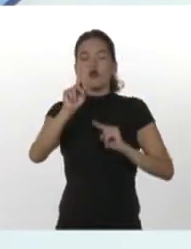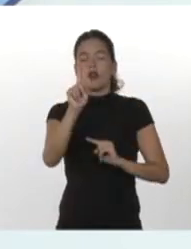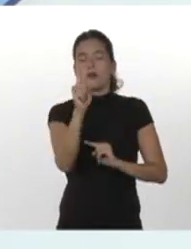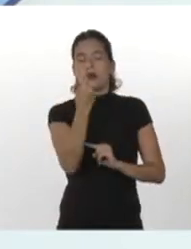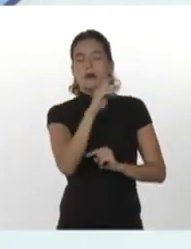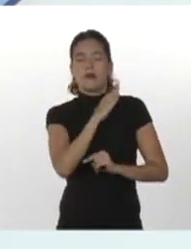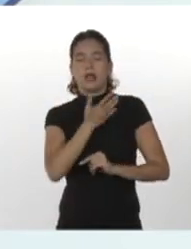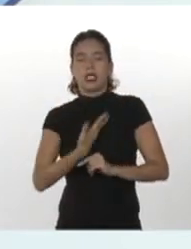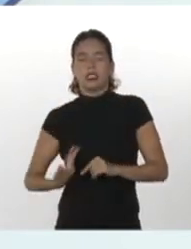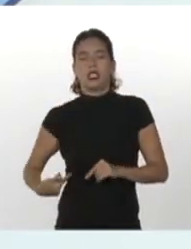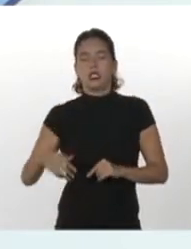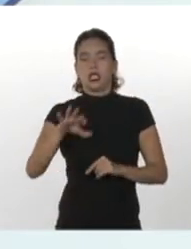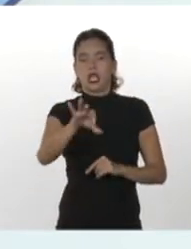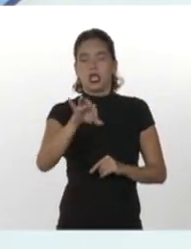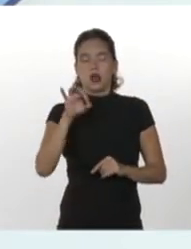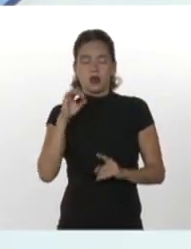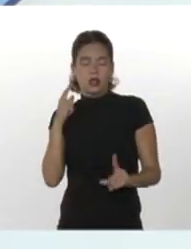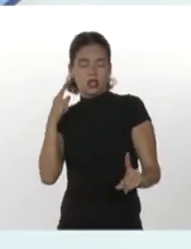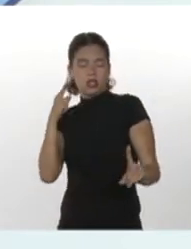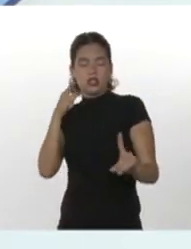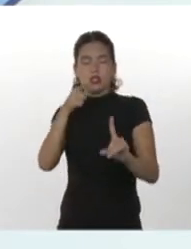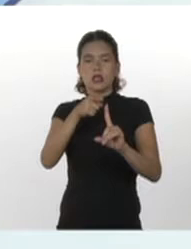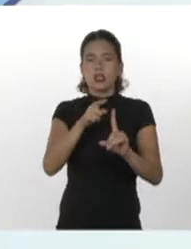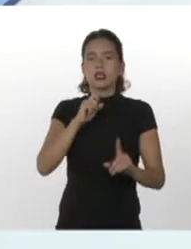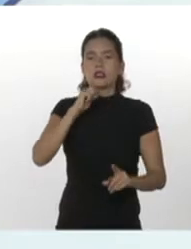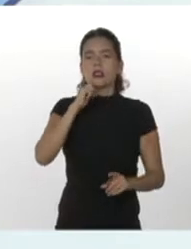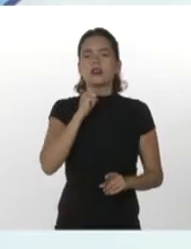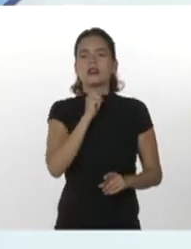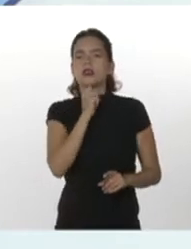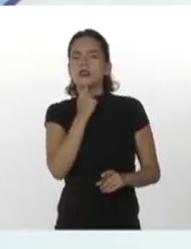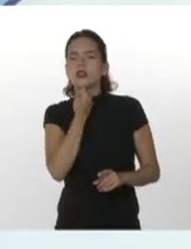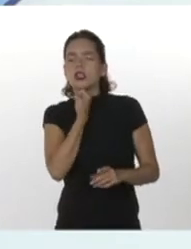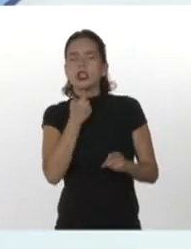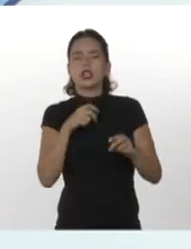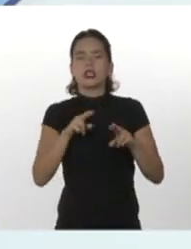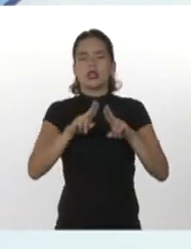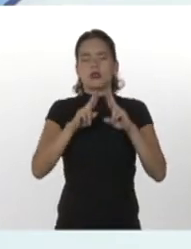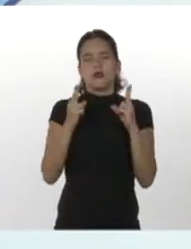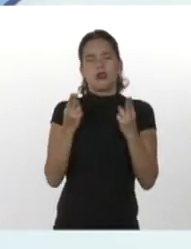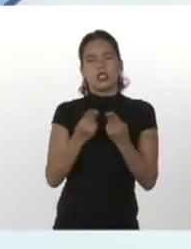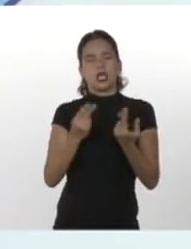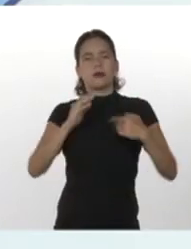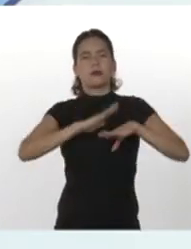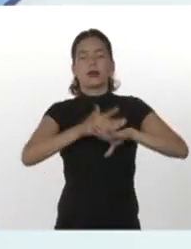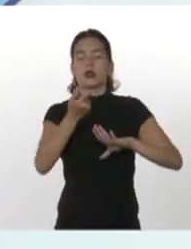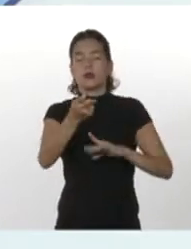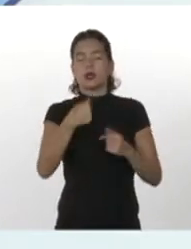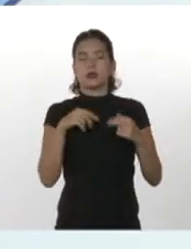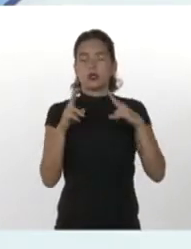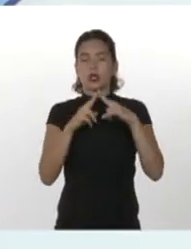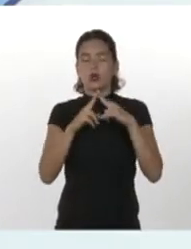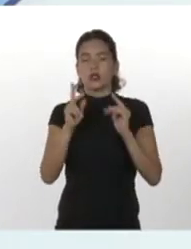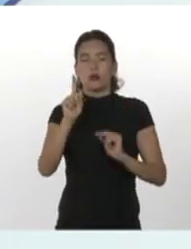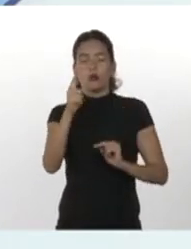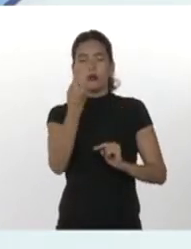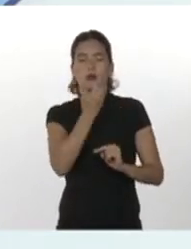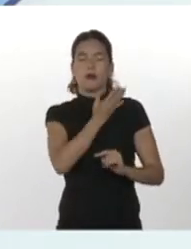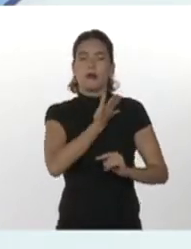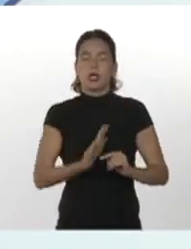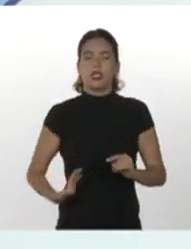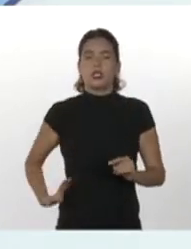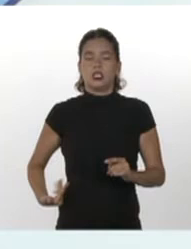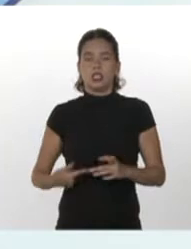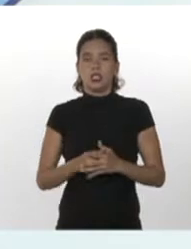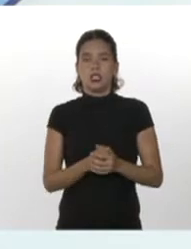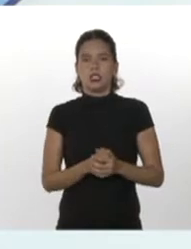presidencial elegido de manera directa, secreta y universal. Es por esto que es reconocido como el primer presidente de